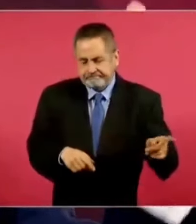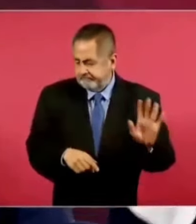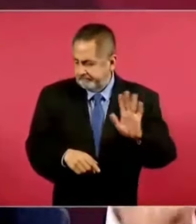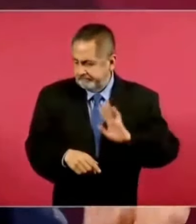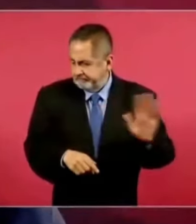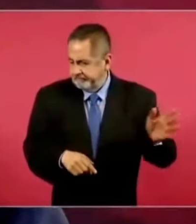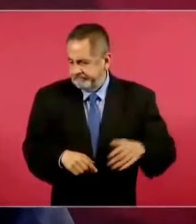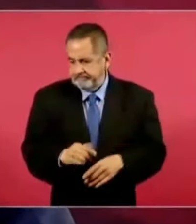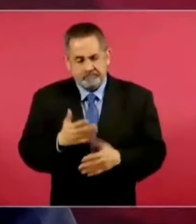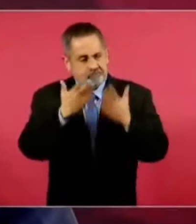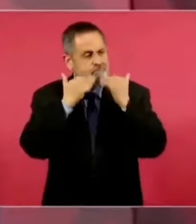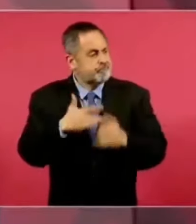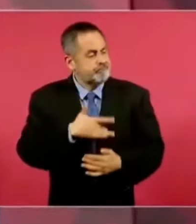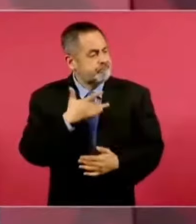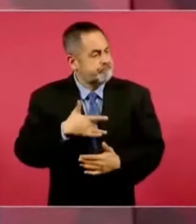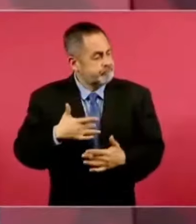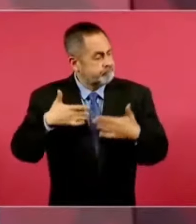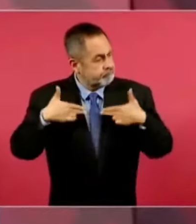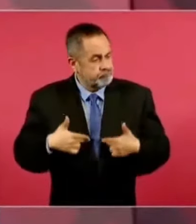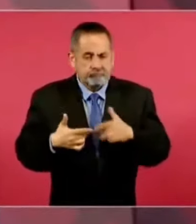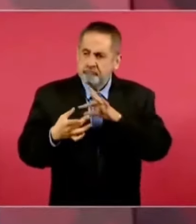inhumano,